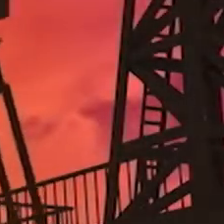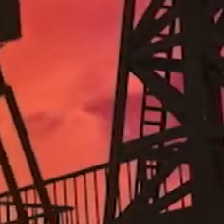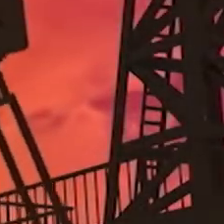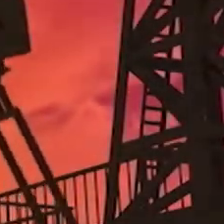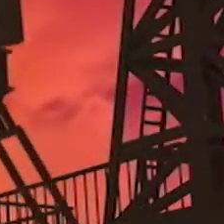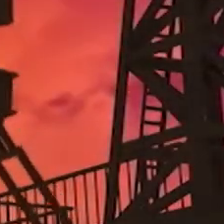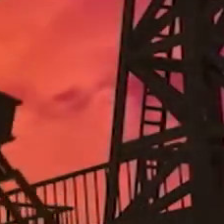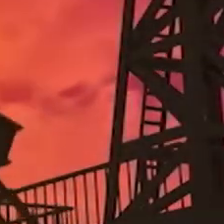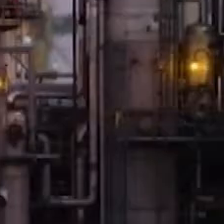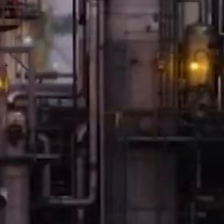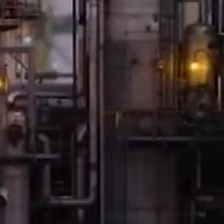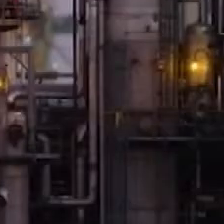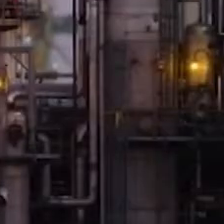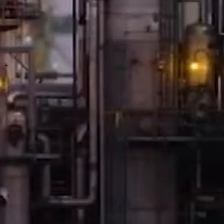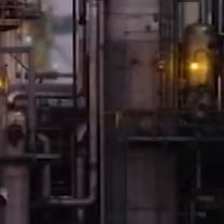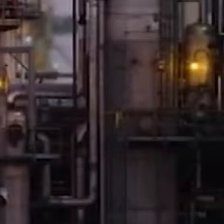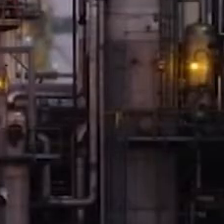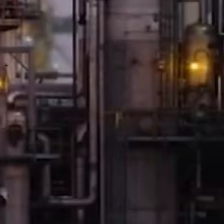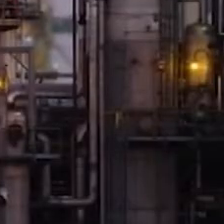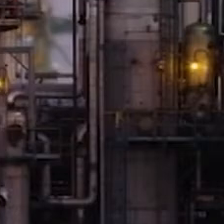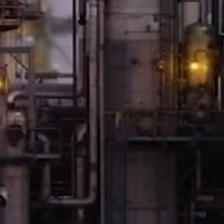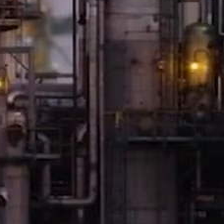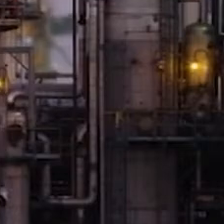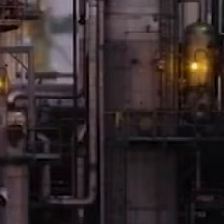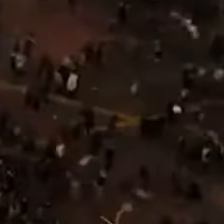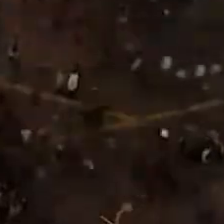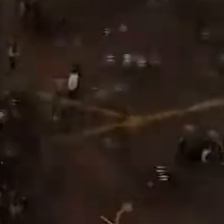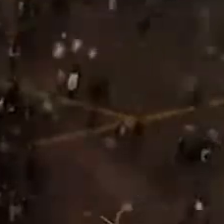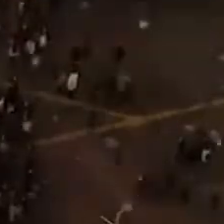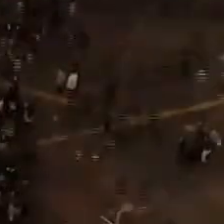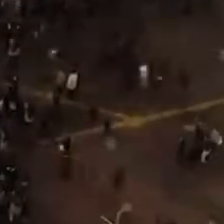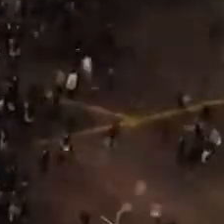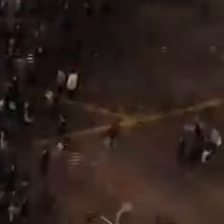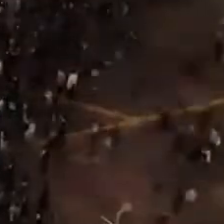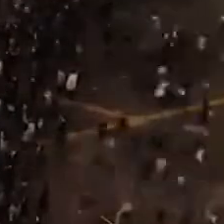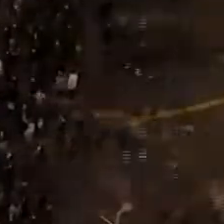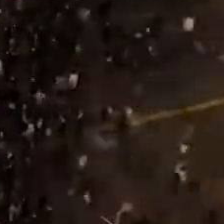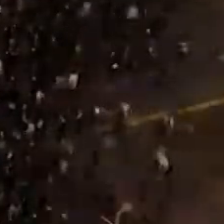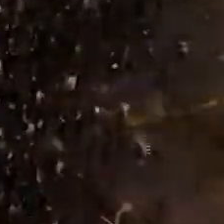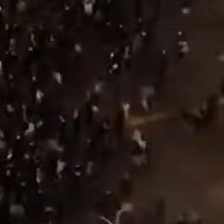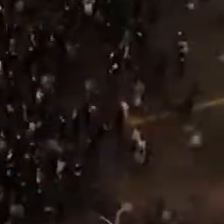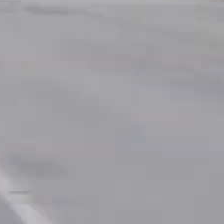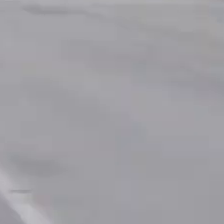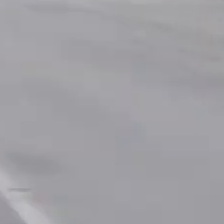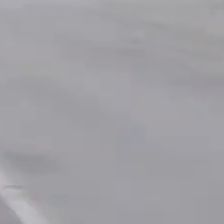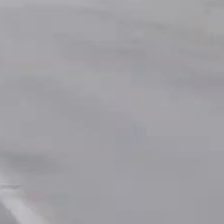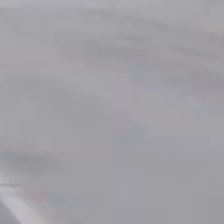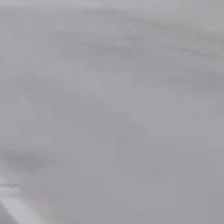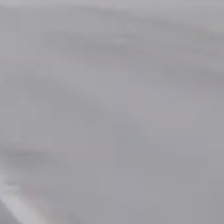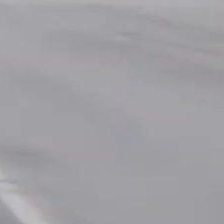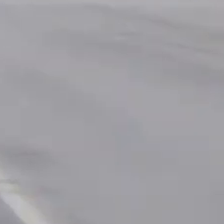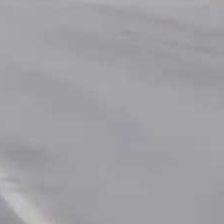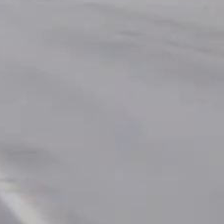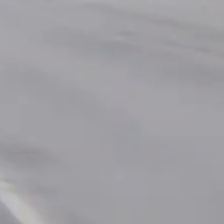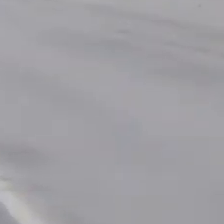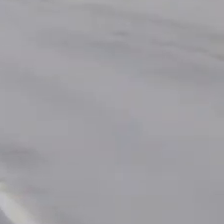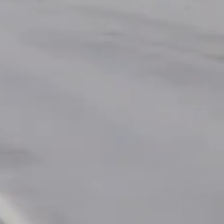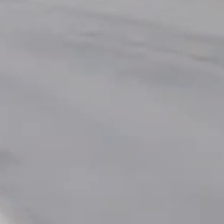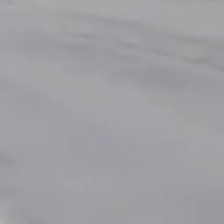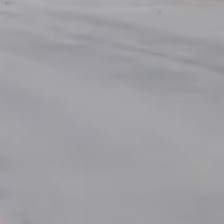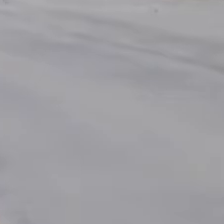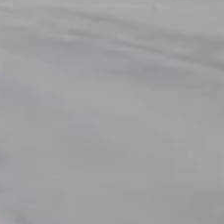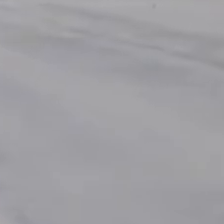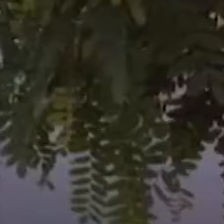carbón, petróleo o gas natural en la industria o al conducir un automóvil, están calentando el